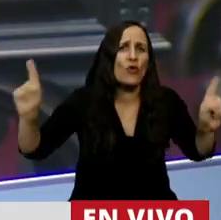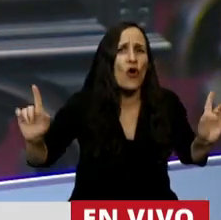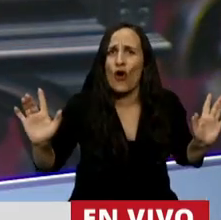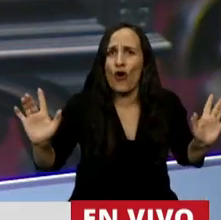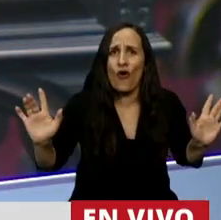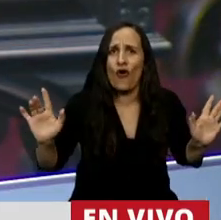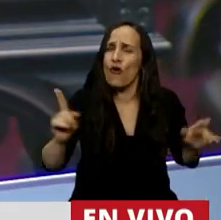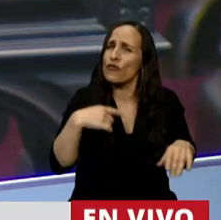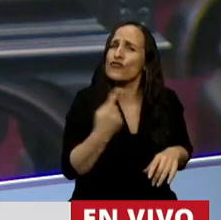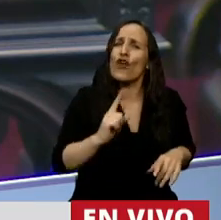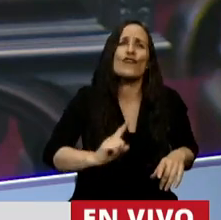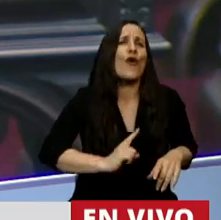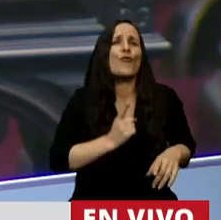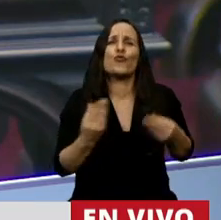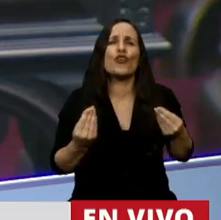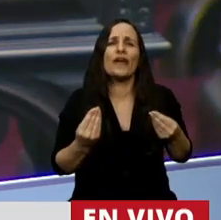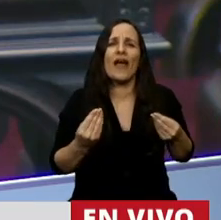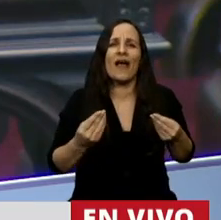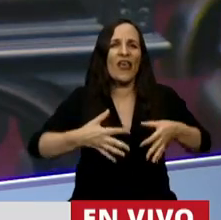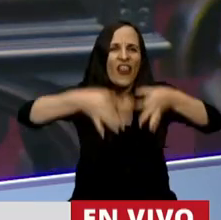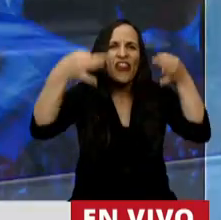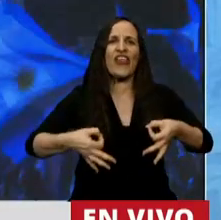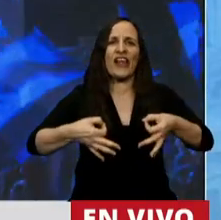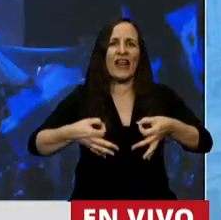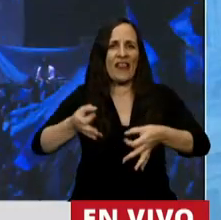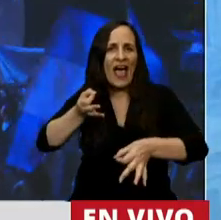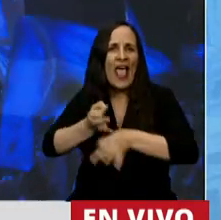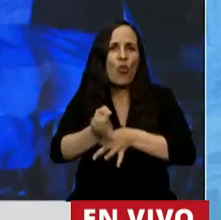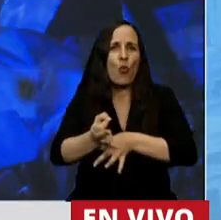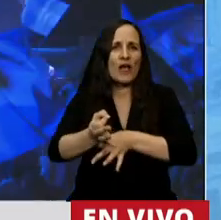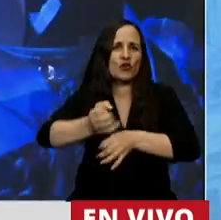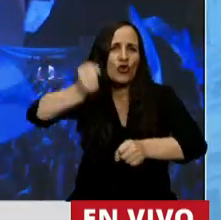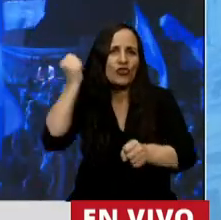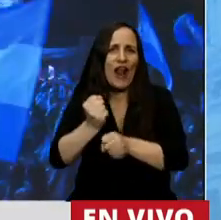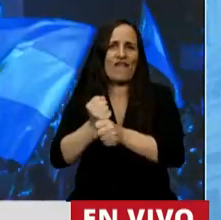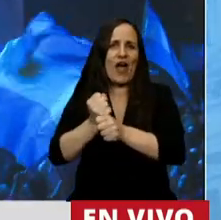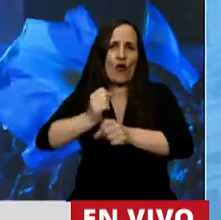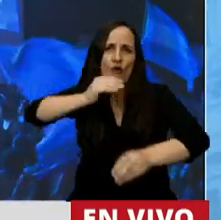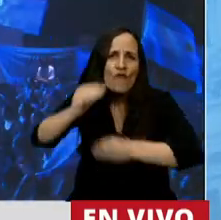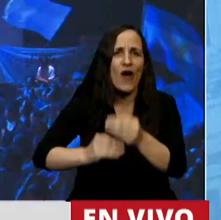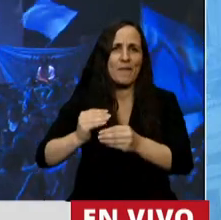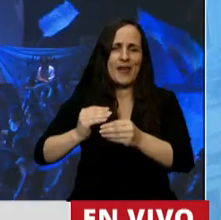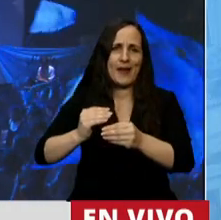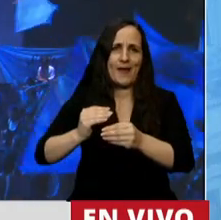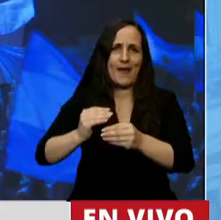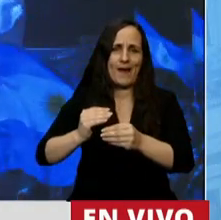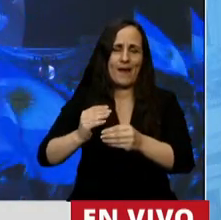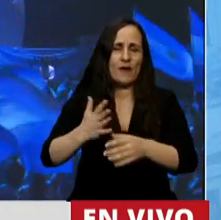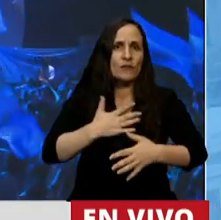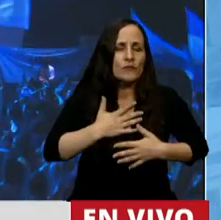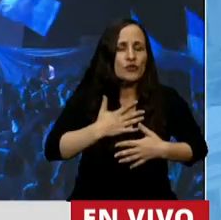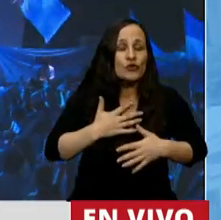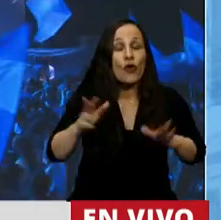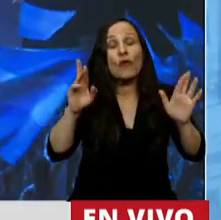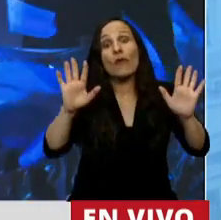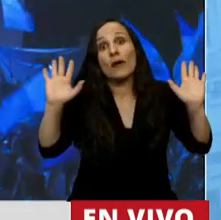nos caracterizó la dignidad, la educación, el trabajo, la familia. Yo realmente espero